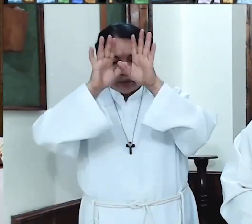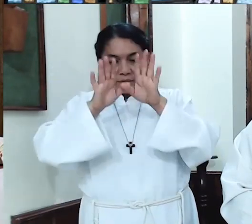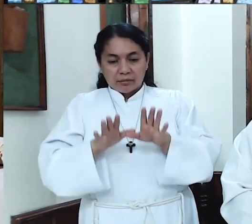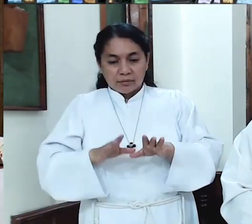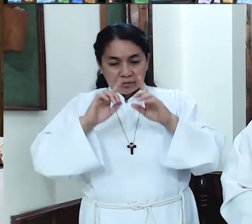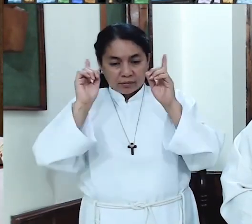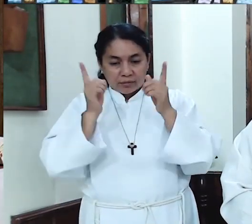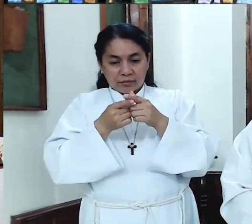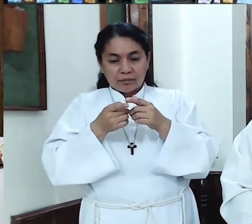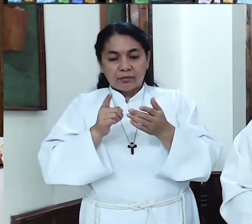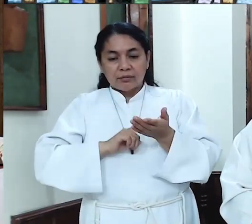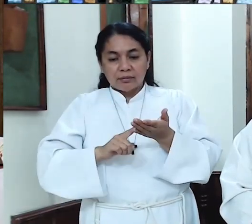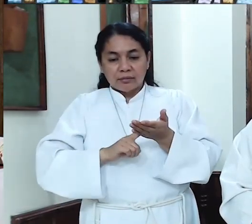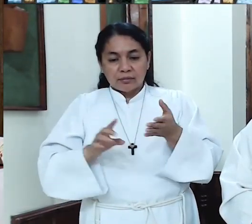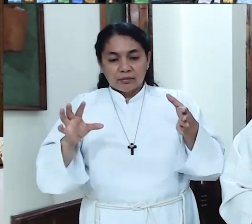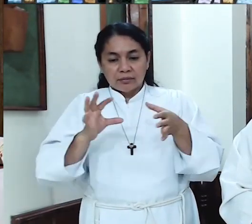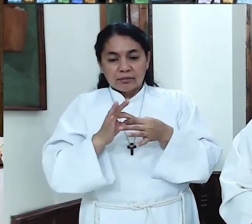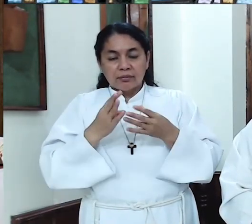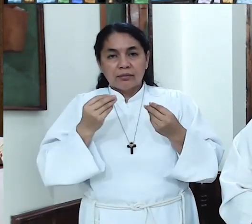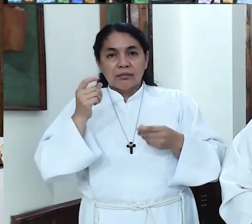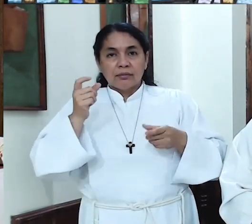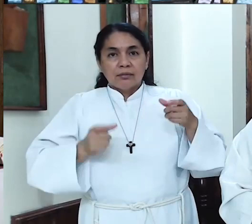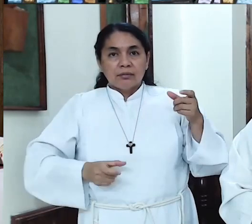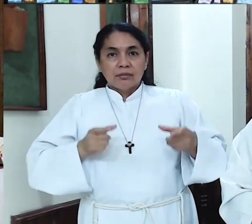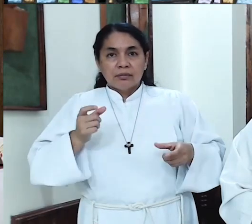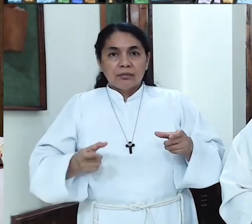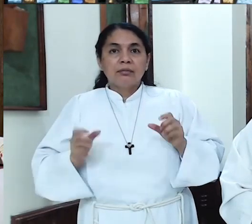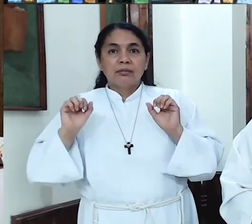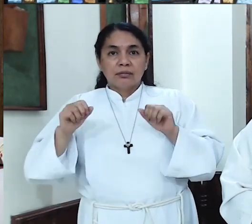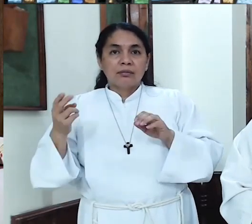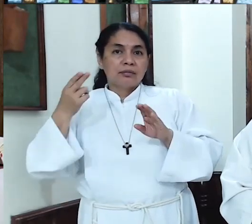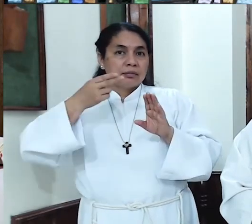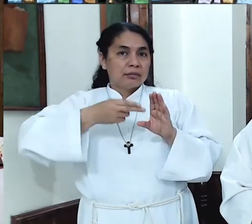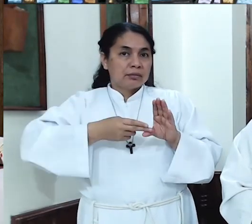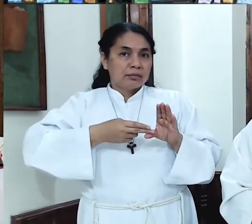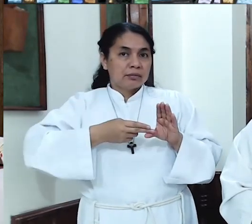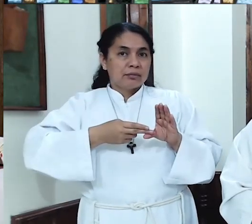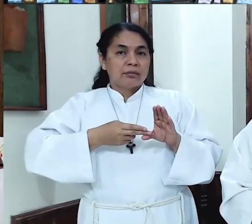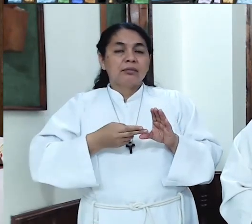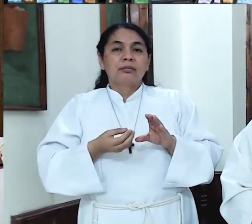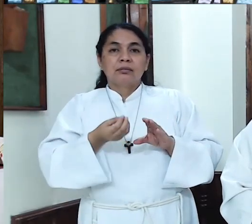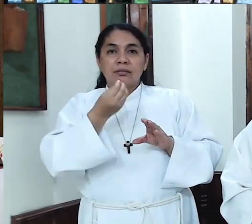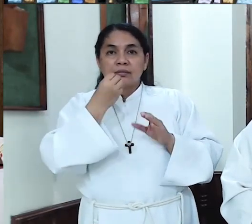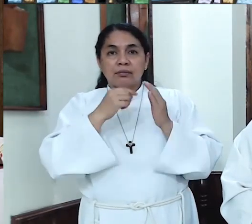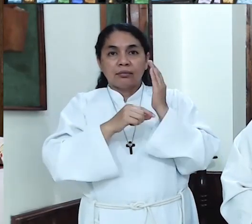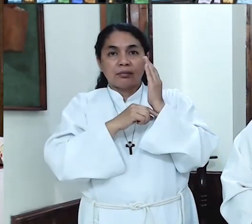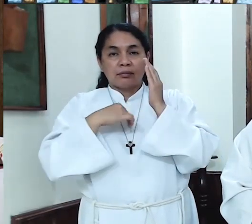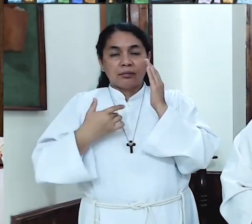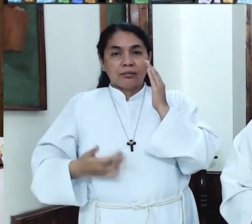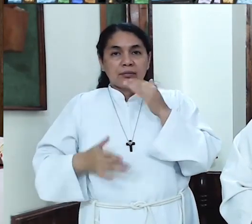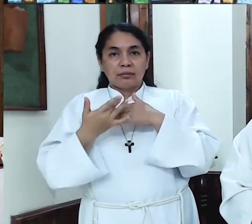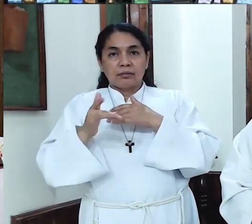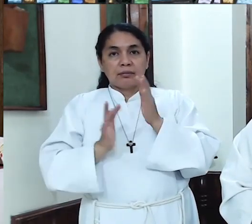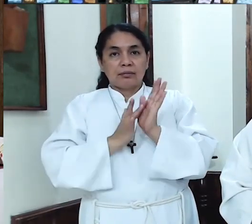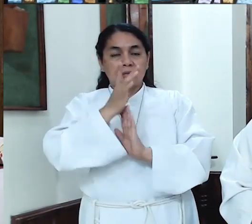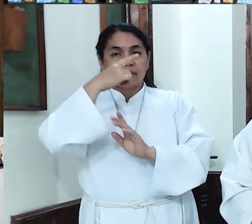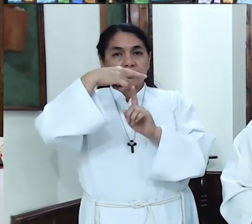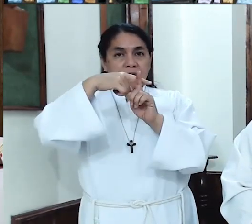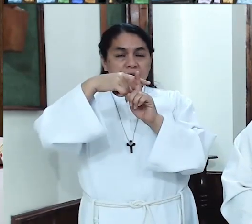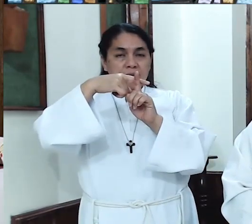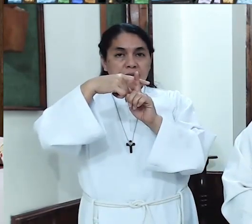que el Espíritu Santo congregue en la unidad a cuantos participamos del cuerpo y la sangre de